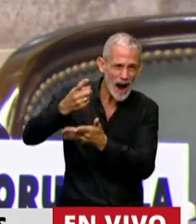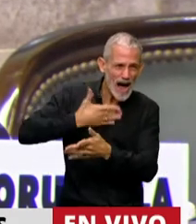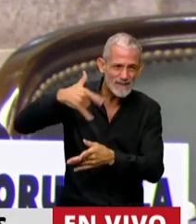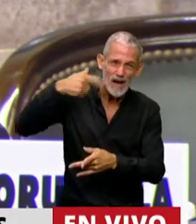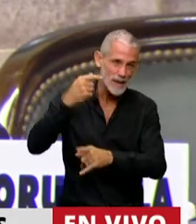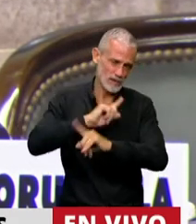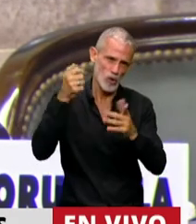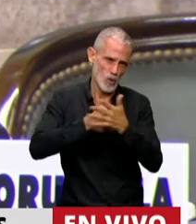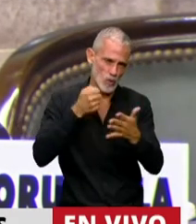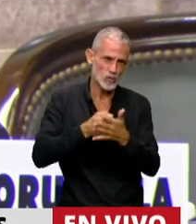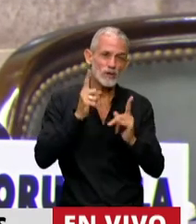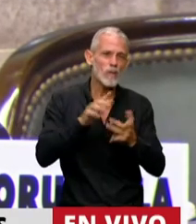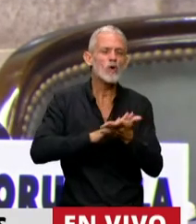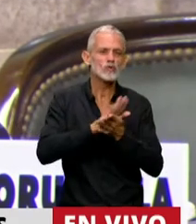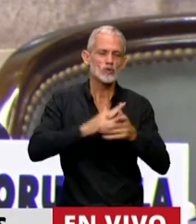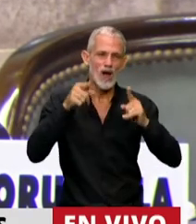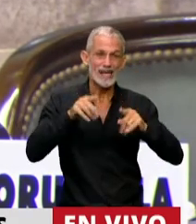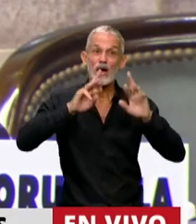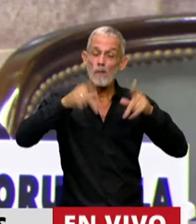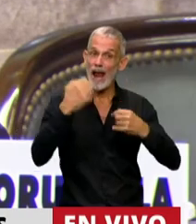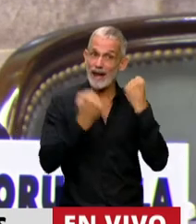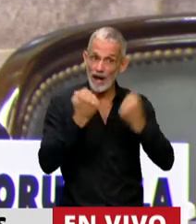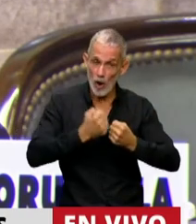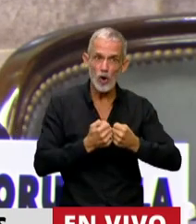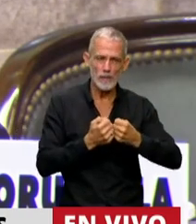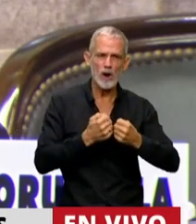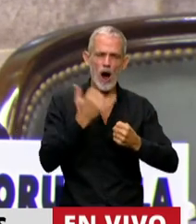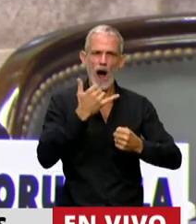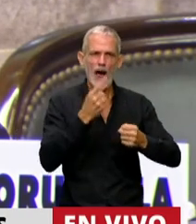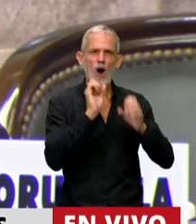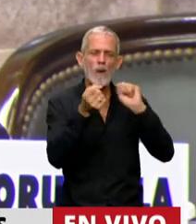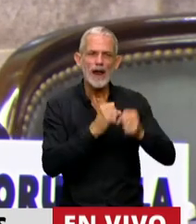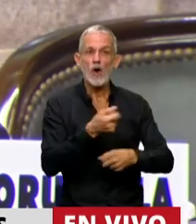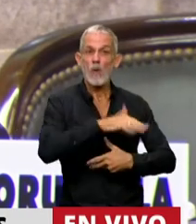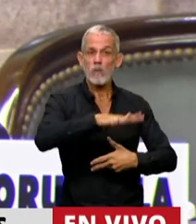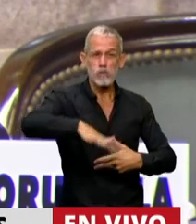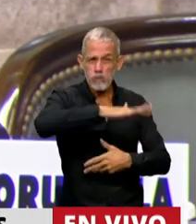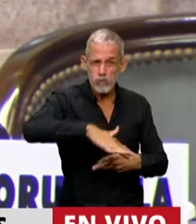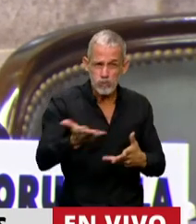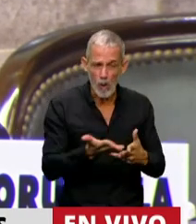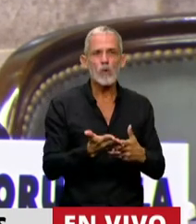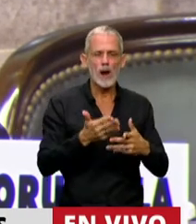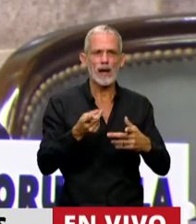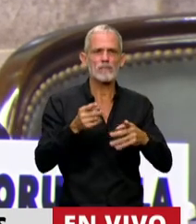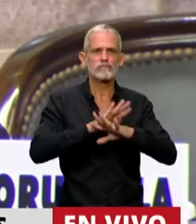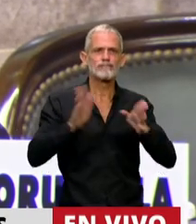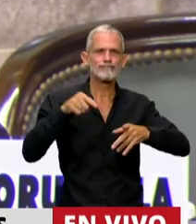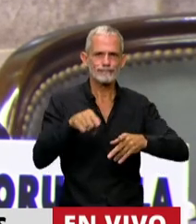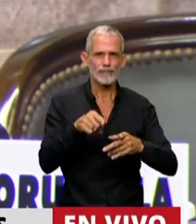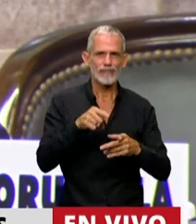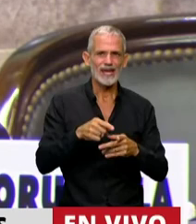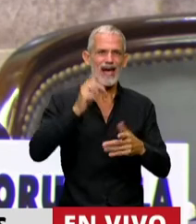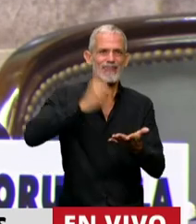internacionales. Y vamos a seguir luchando por esta salida con un plan económico, alternativo, obrero y popular que parta de esta medida